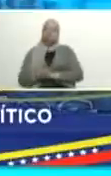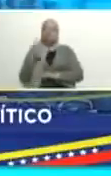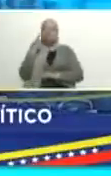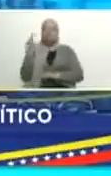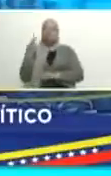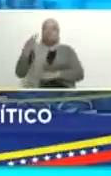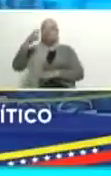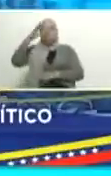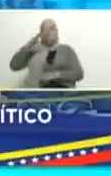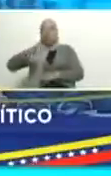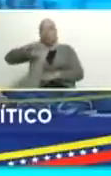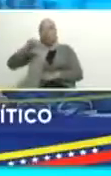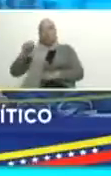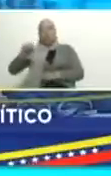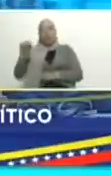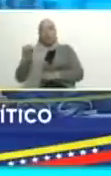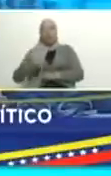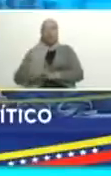civiles, militares, policiales,